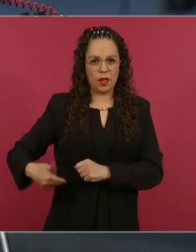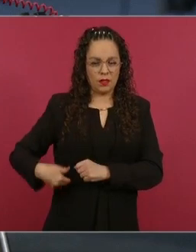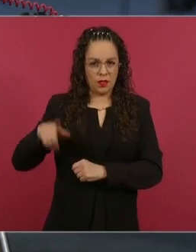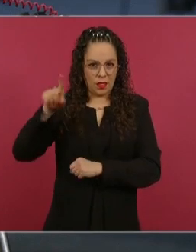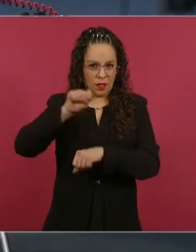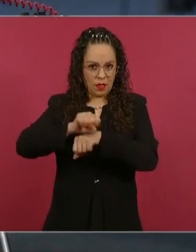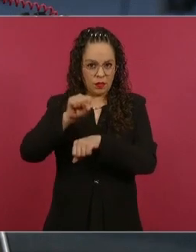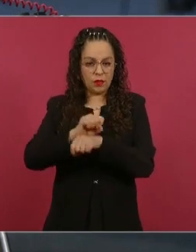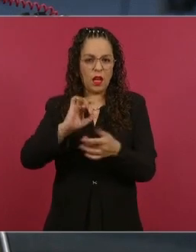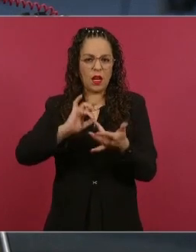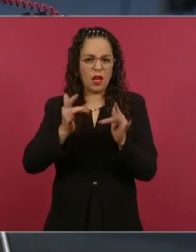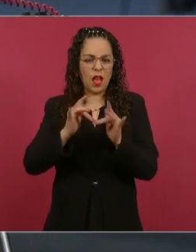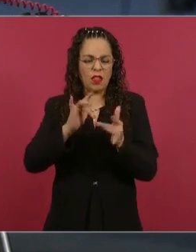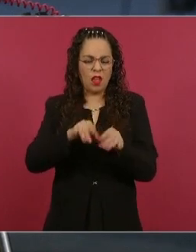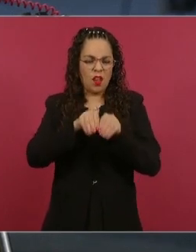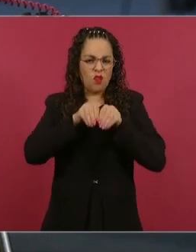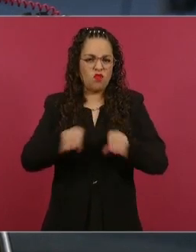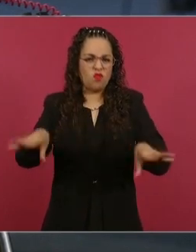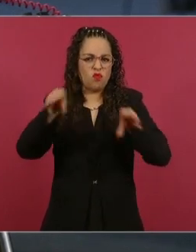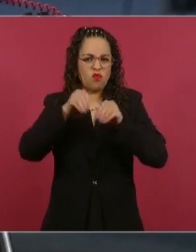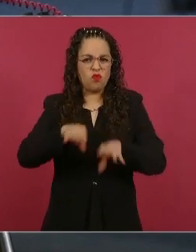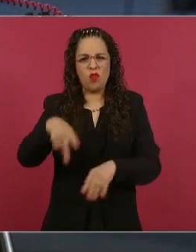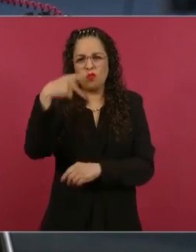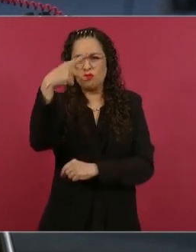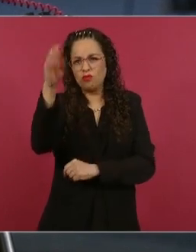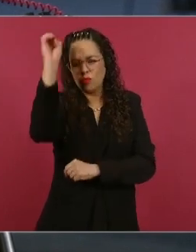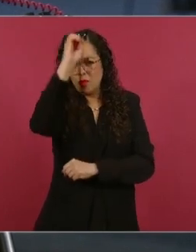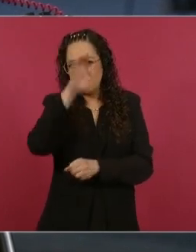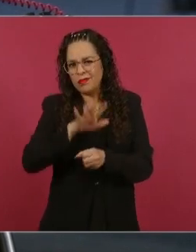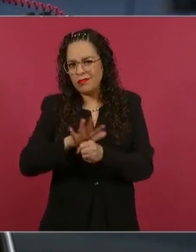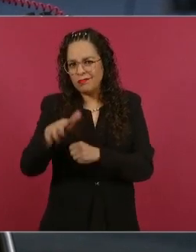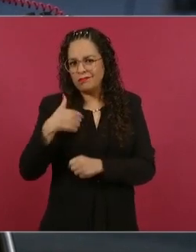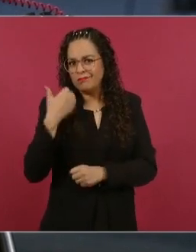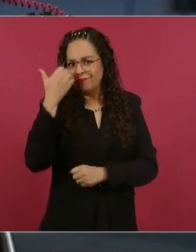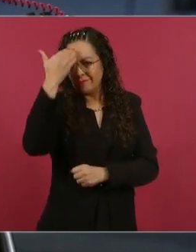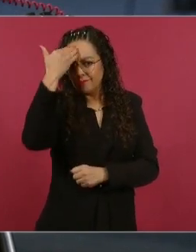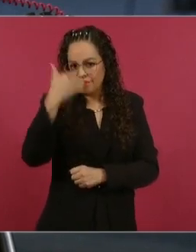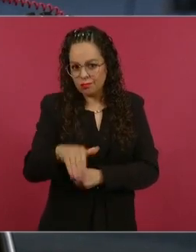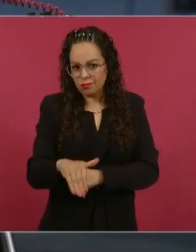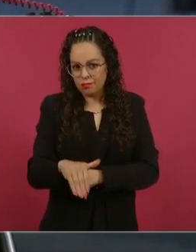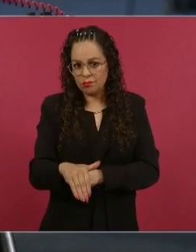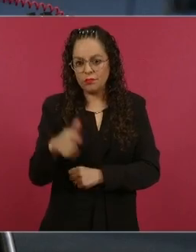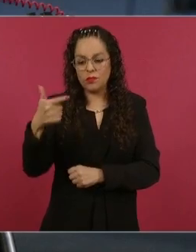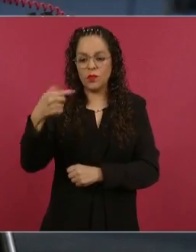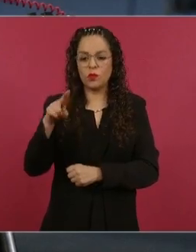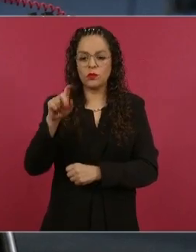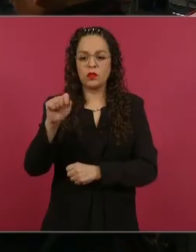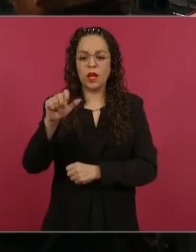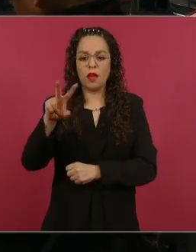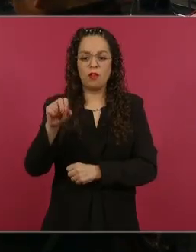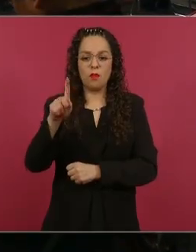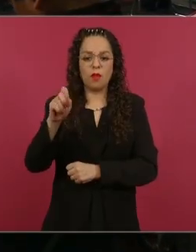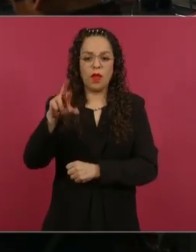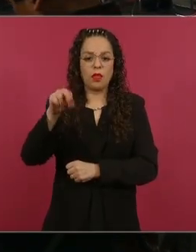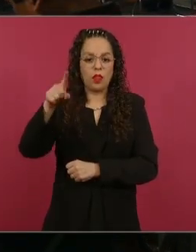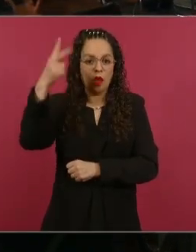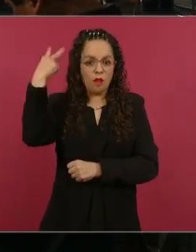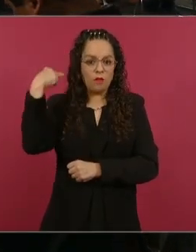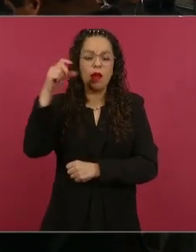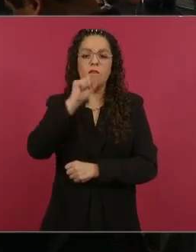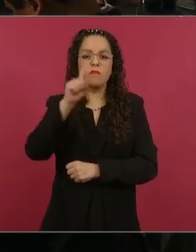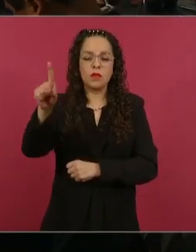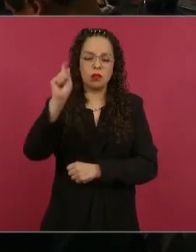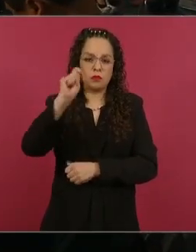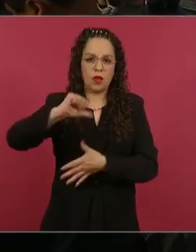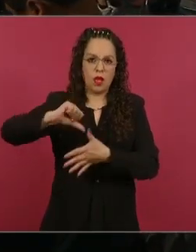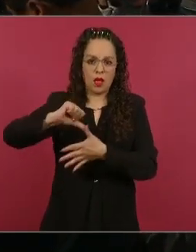esta situación? ¿Pudo comentar el tema con Gustavo Petro durante su gira por Sudamérica? ¿Y si considera que este podría ser una tendencia a